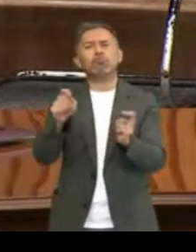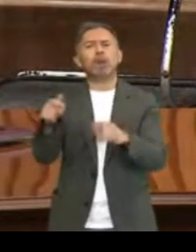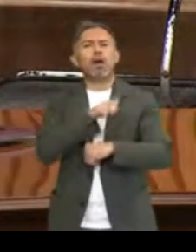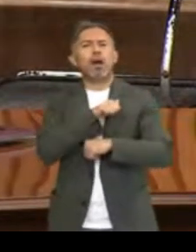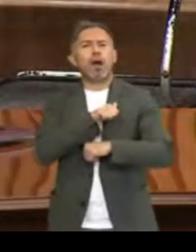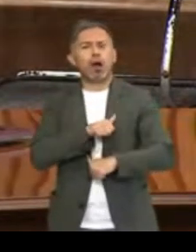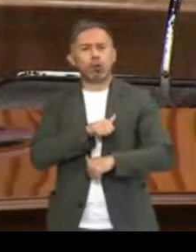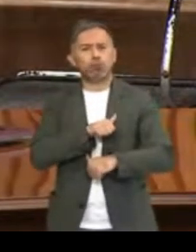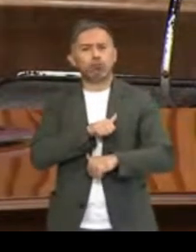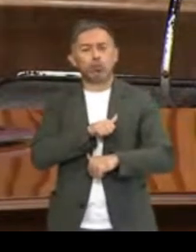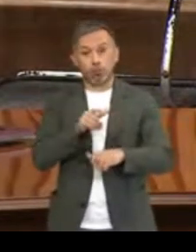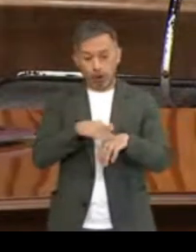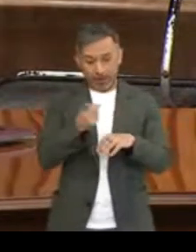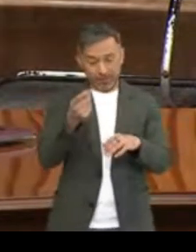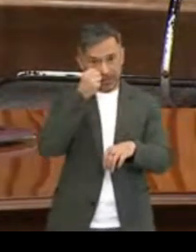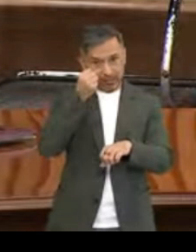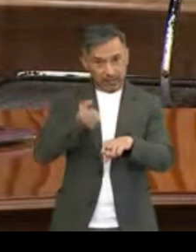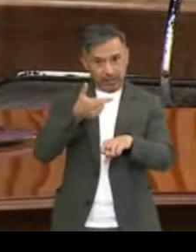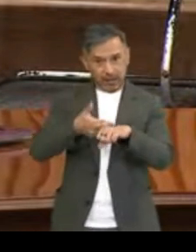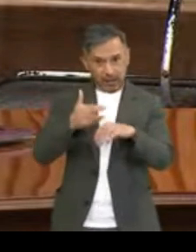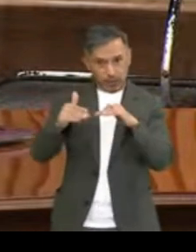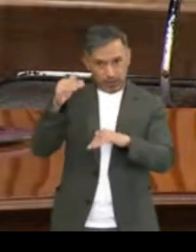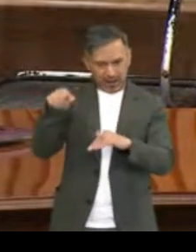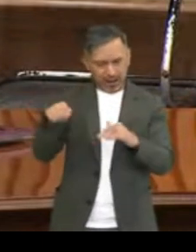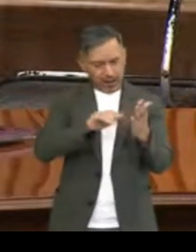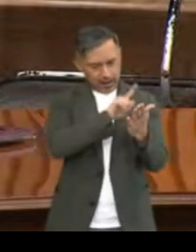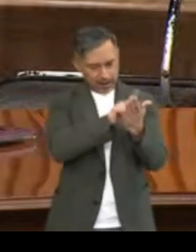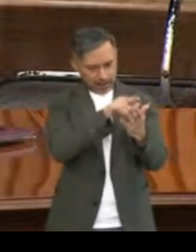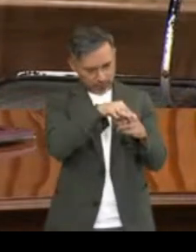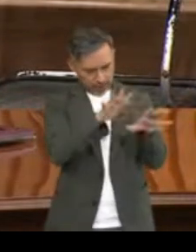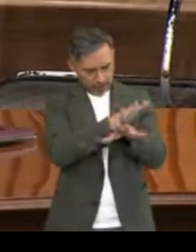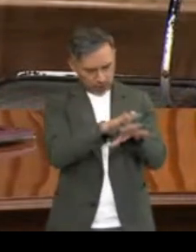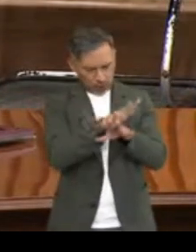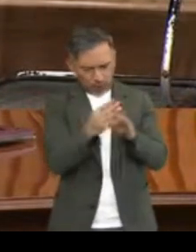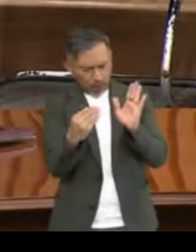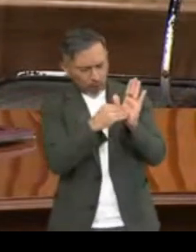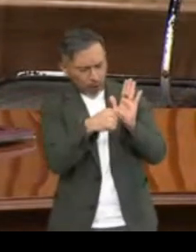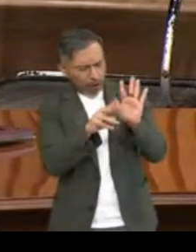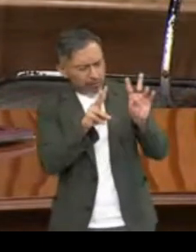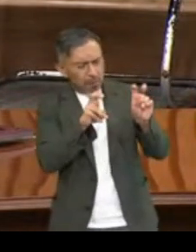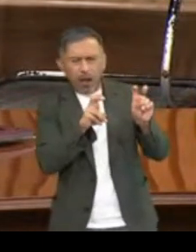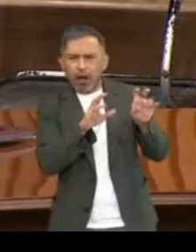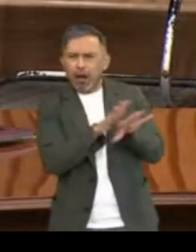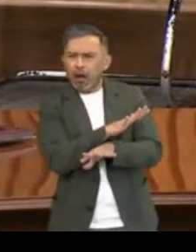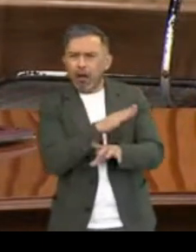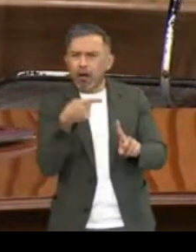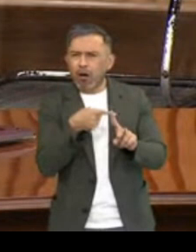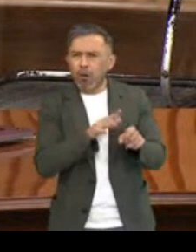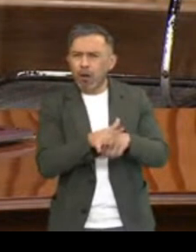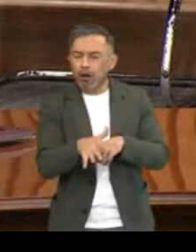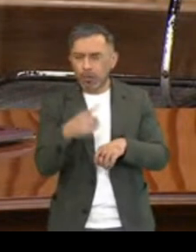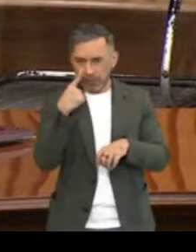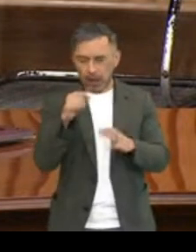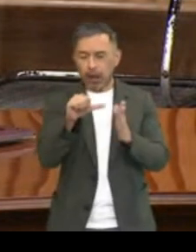lo que se modifica de la Secretaría Ejecutiva en esta reforma electoral? Voy a leer un par de apartados del